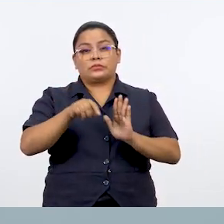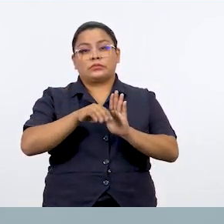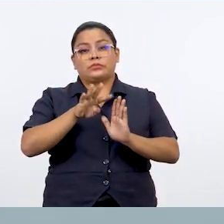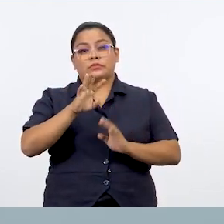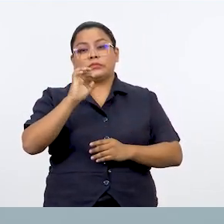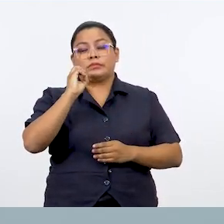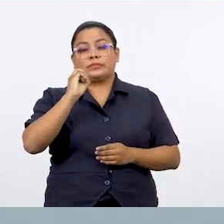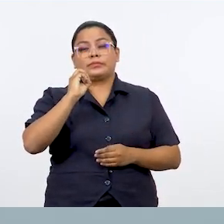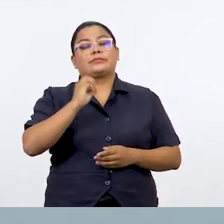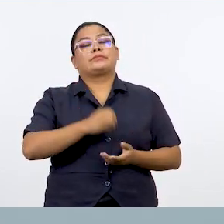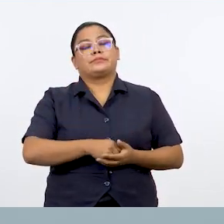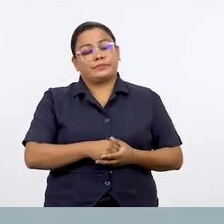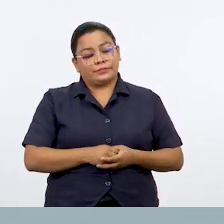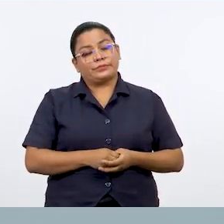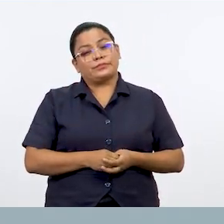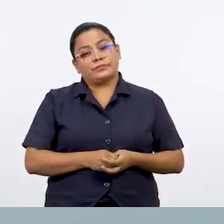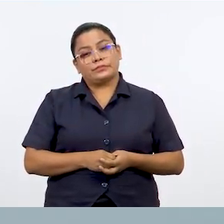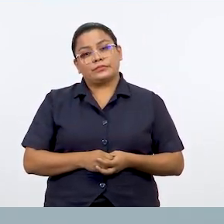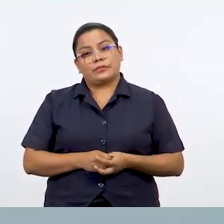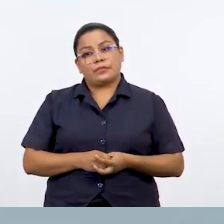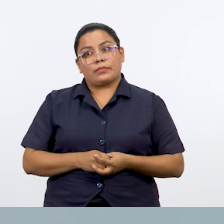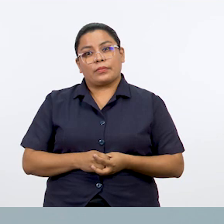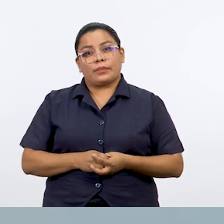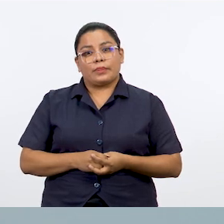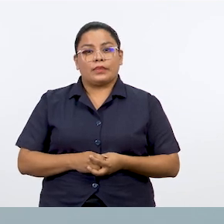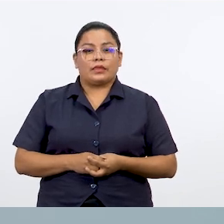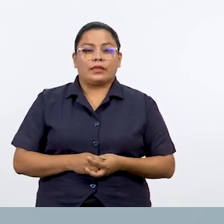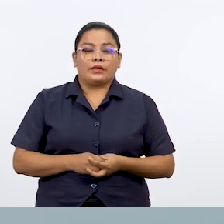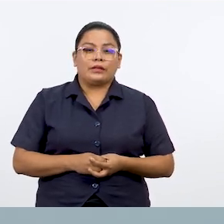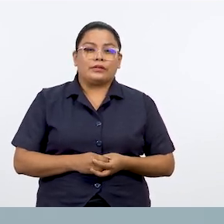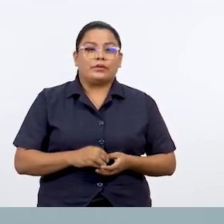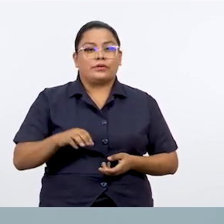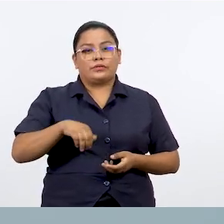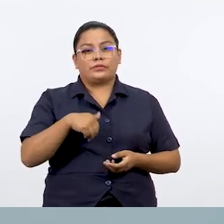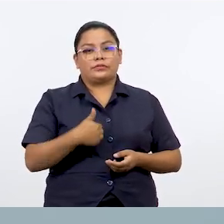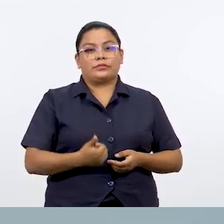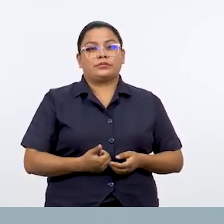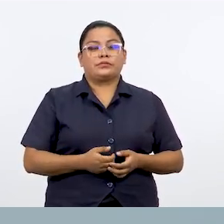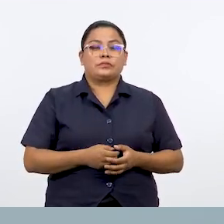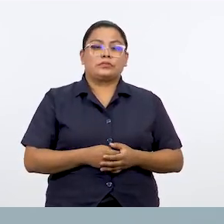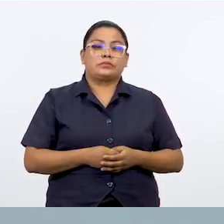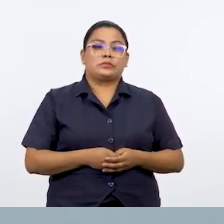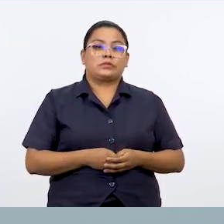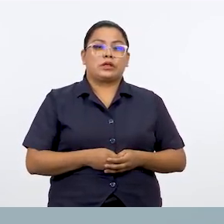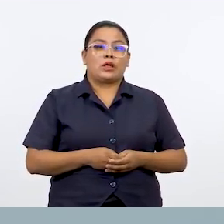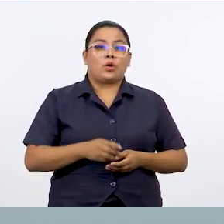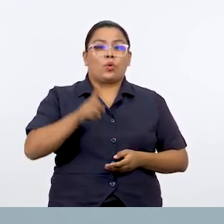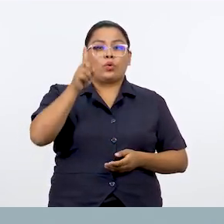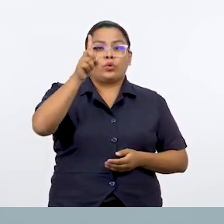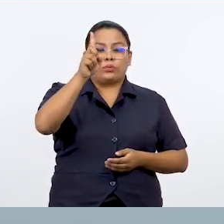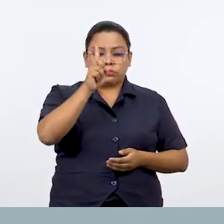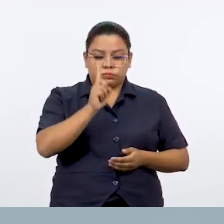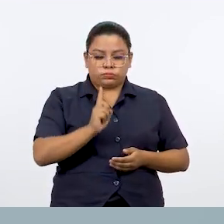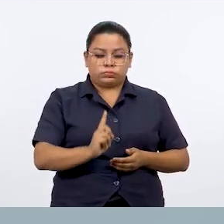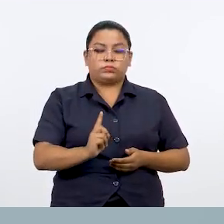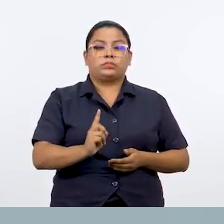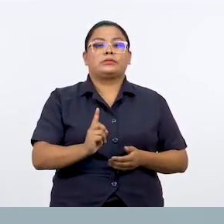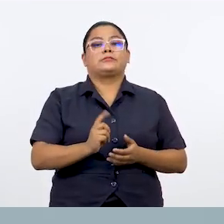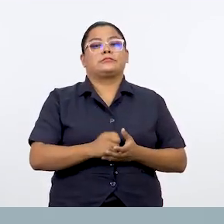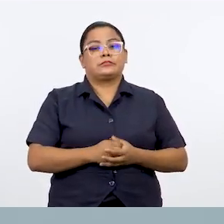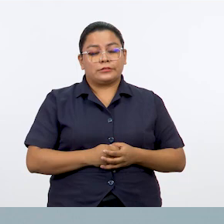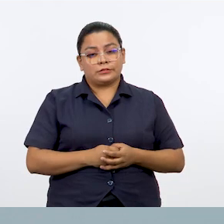caso nos da 0. Siguiente paso, bajar la siguiente posición, es decir, el